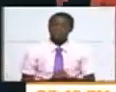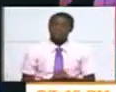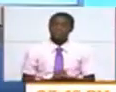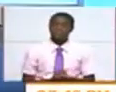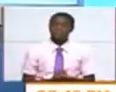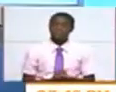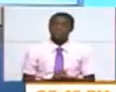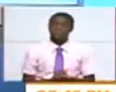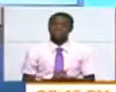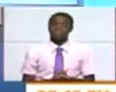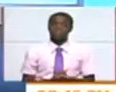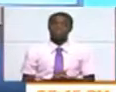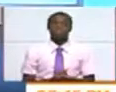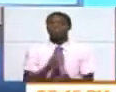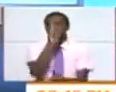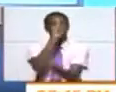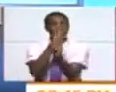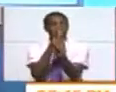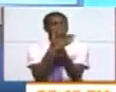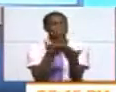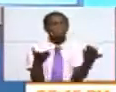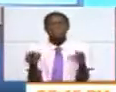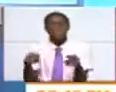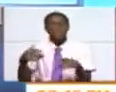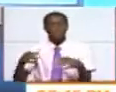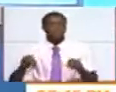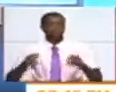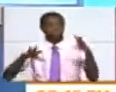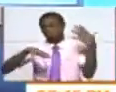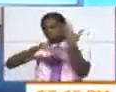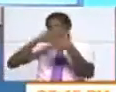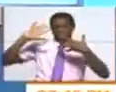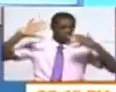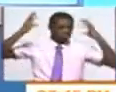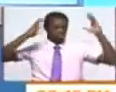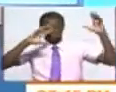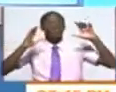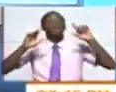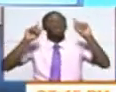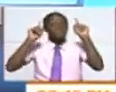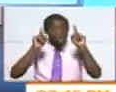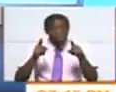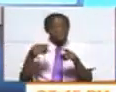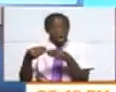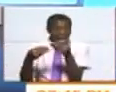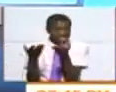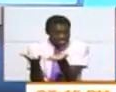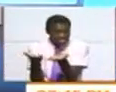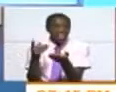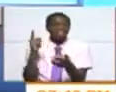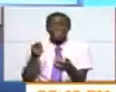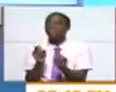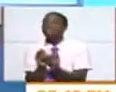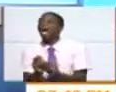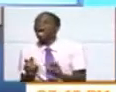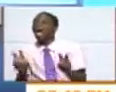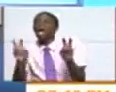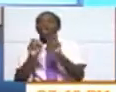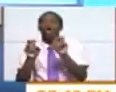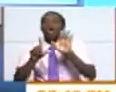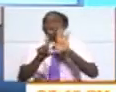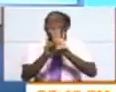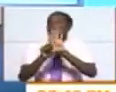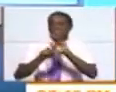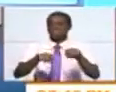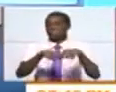La misión es crear estado de conmoción. Para hacer eso hay que trastocar todos los valores y todas las leyes. Es